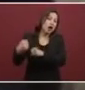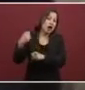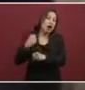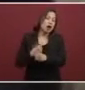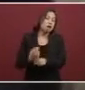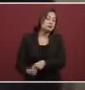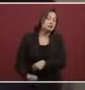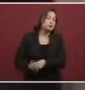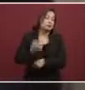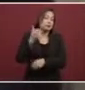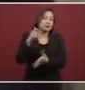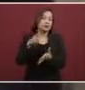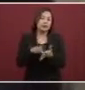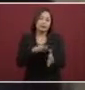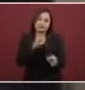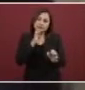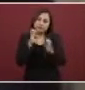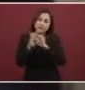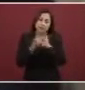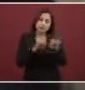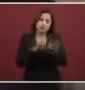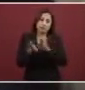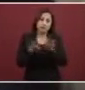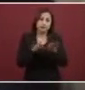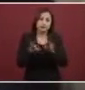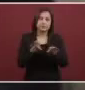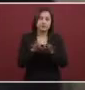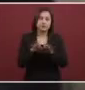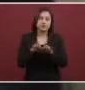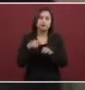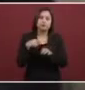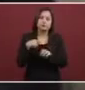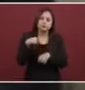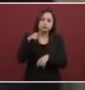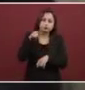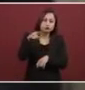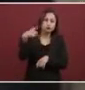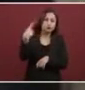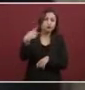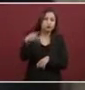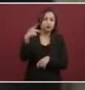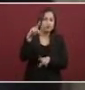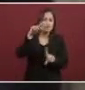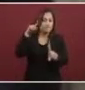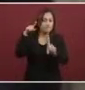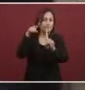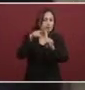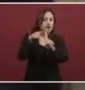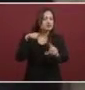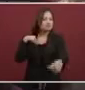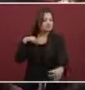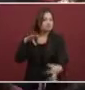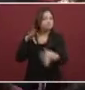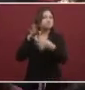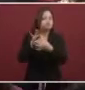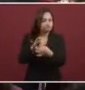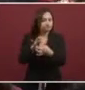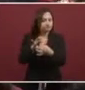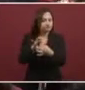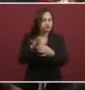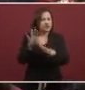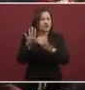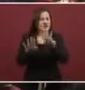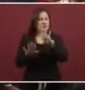Tabasco, coincido con todas sus metas, aunque a veces no con todos sus